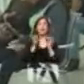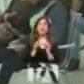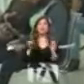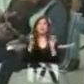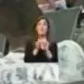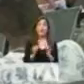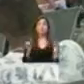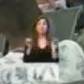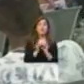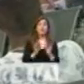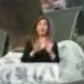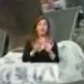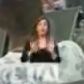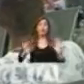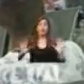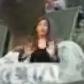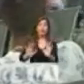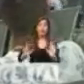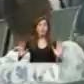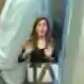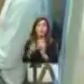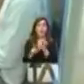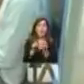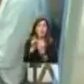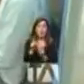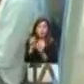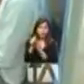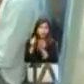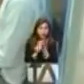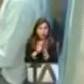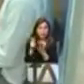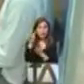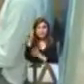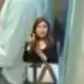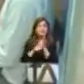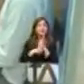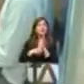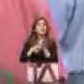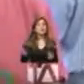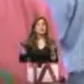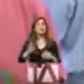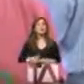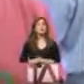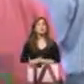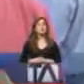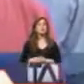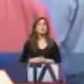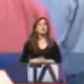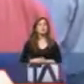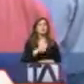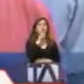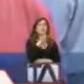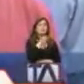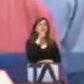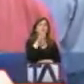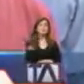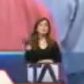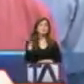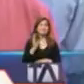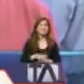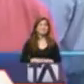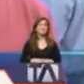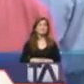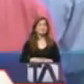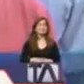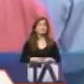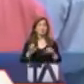la cantidad de personas que se acercaban a esa agencia para conseguir su cédula. Es que mire, está muy viejita.